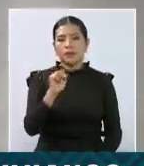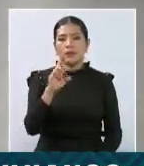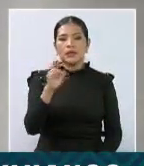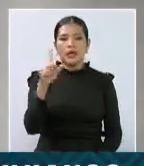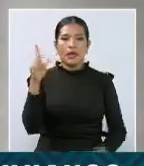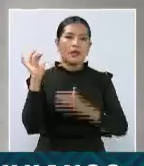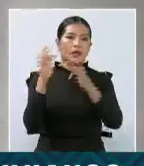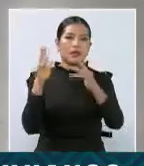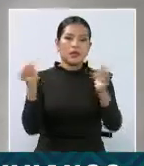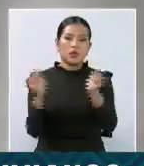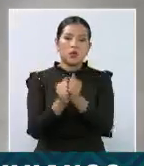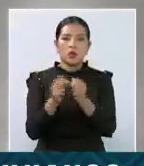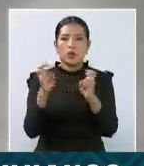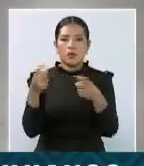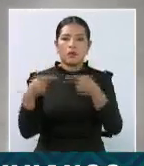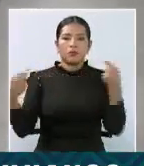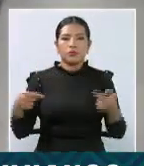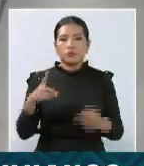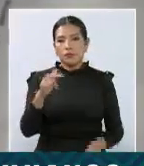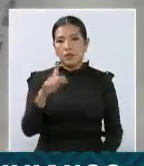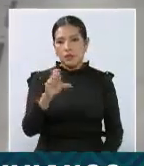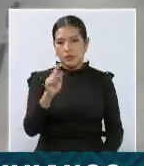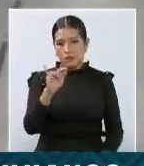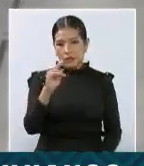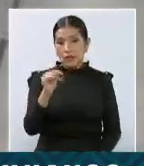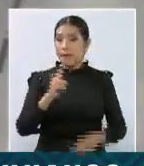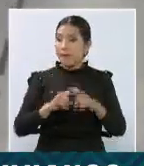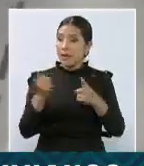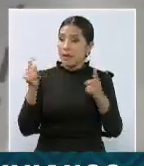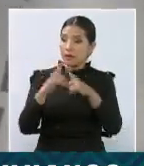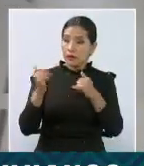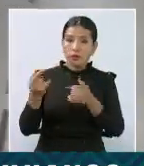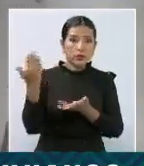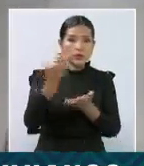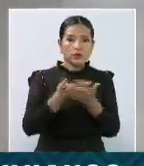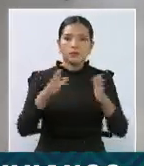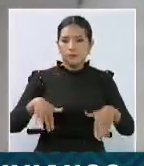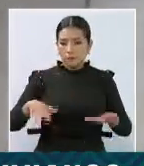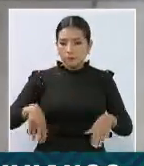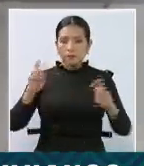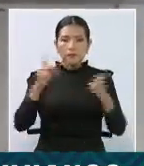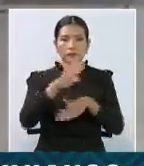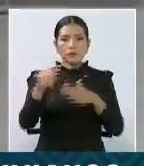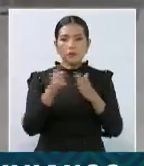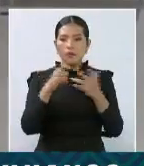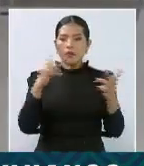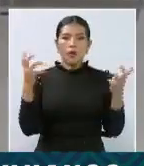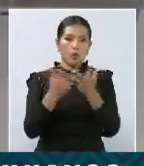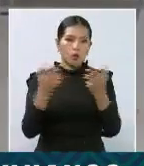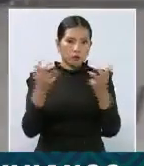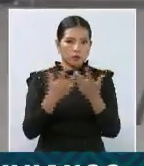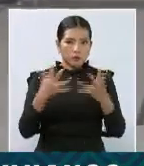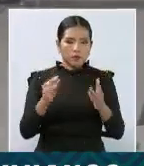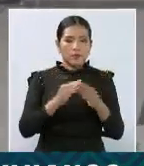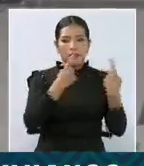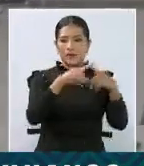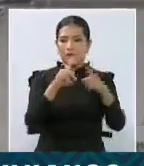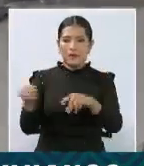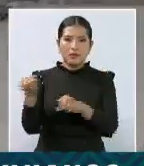podemos brindar. Hasta ahora no llegan los repatriados hermanos bolivianos. Es una coordinación que se ha ido realizando también por varios ministerios